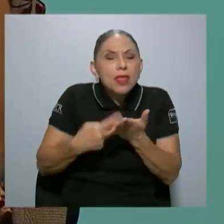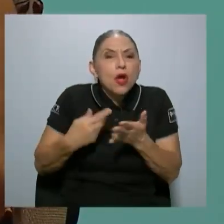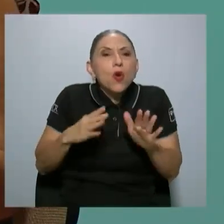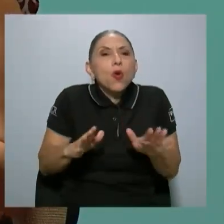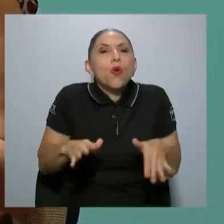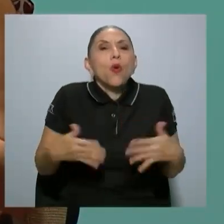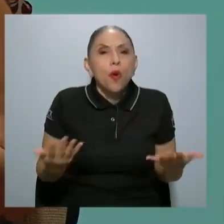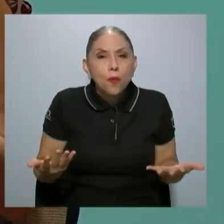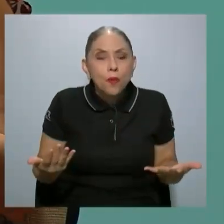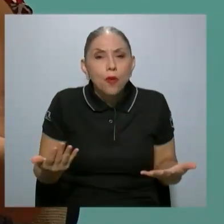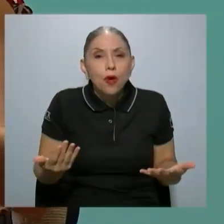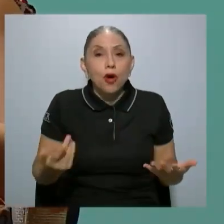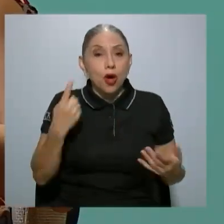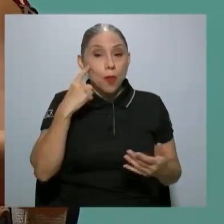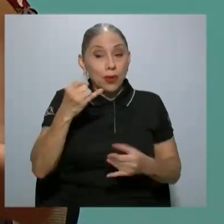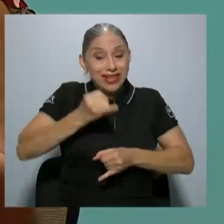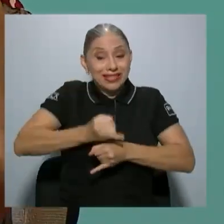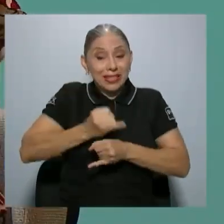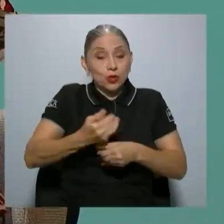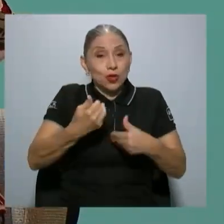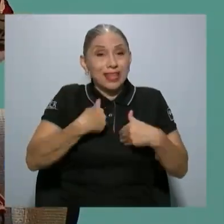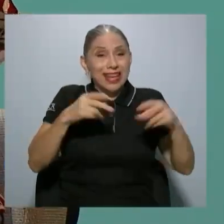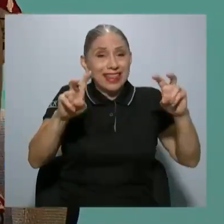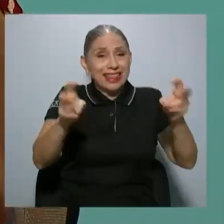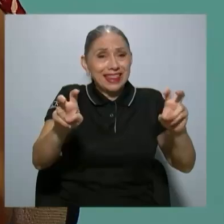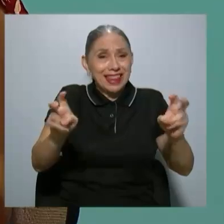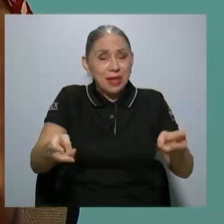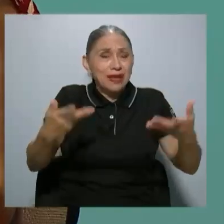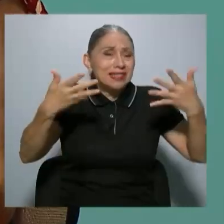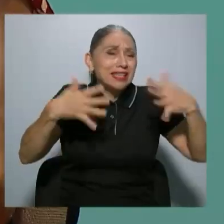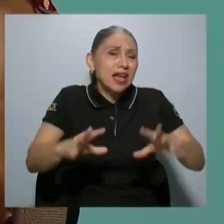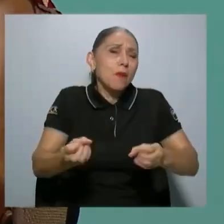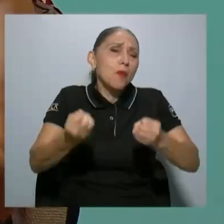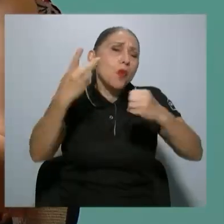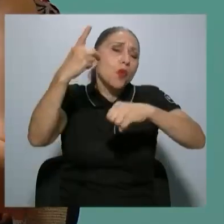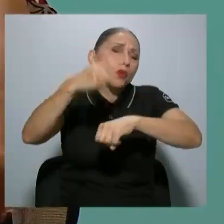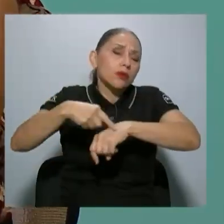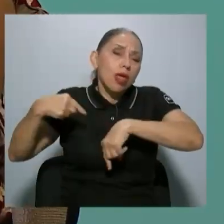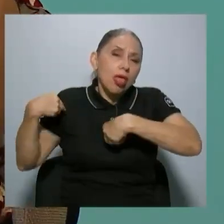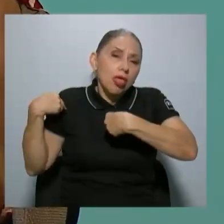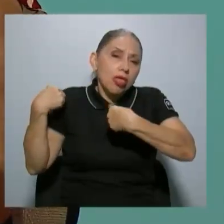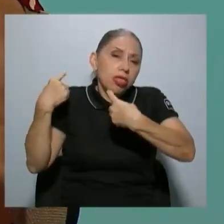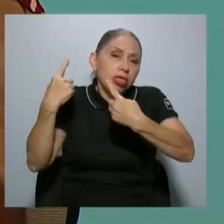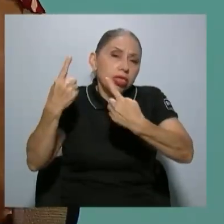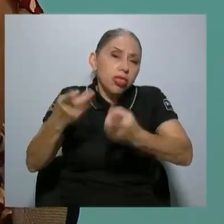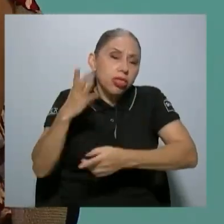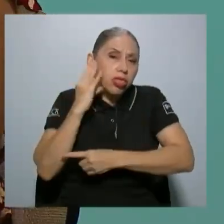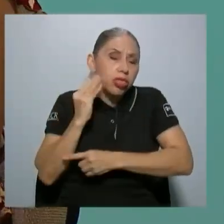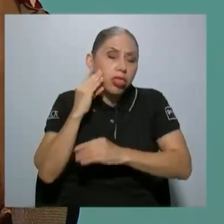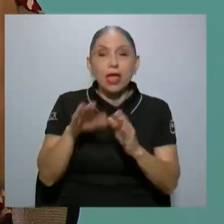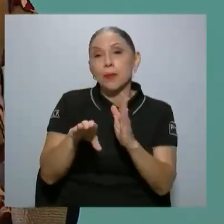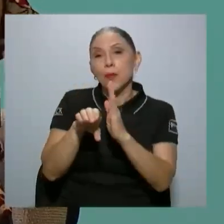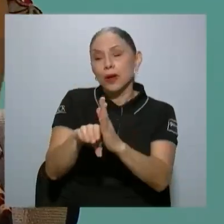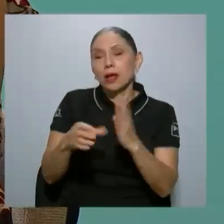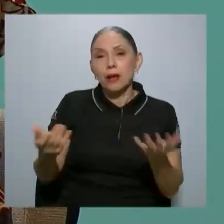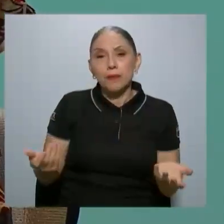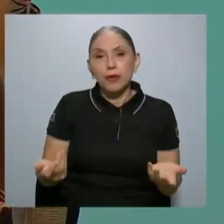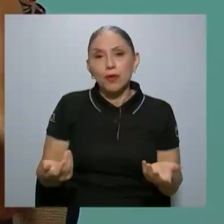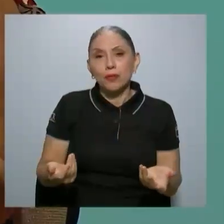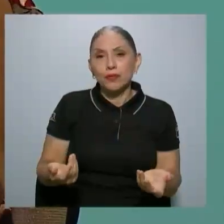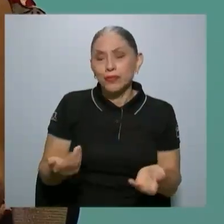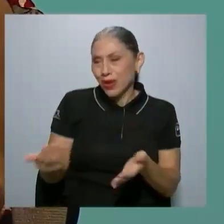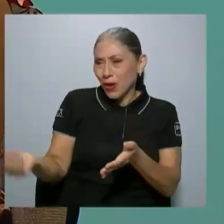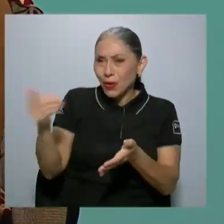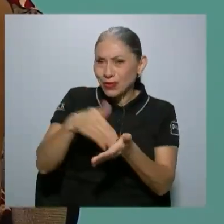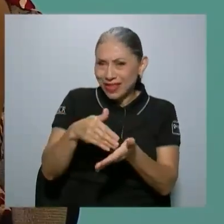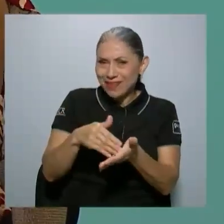ciertamente hay temas dentro del instituto que tienen una trayectoria sumamente larga. Por ejemplo, qué sé yo, se estaba, volviendo otra vez